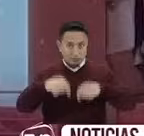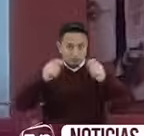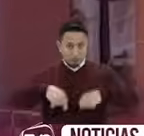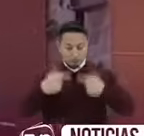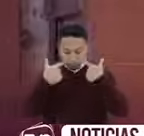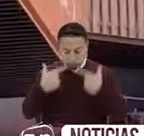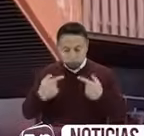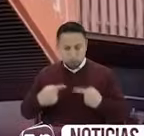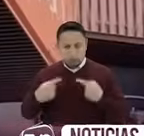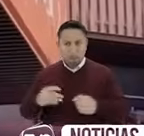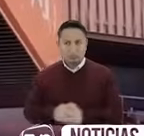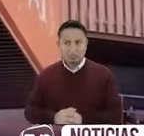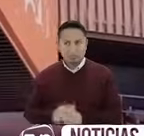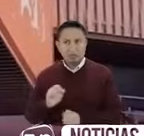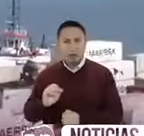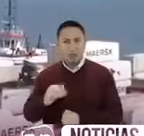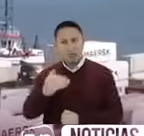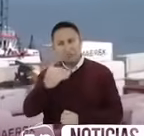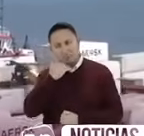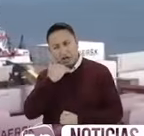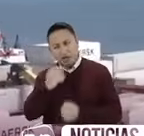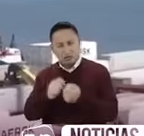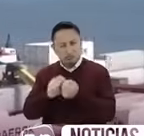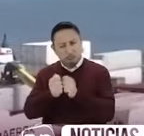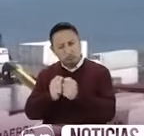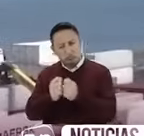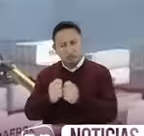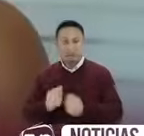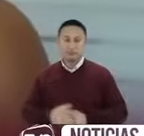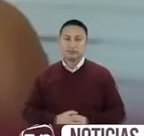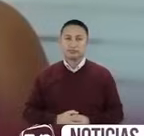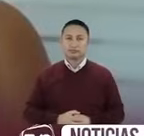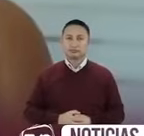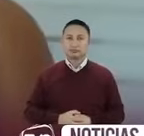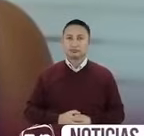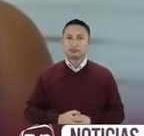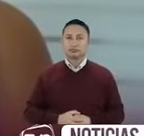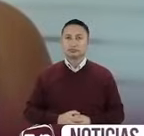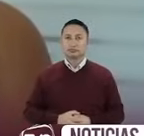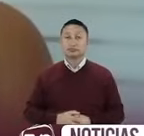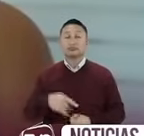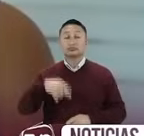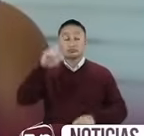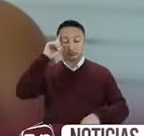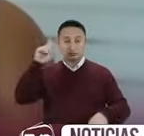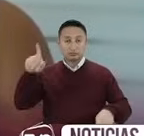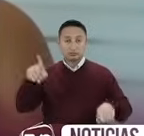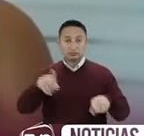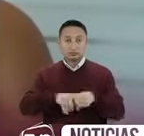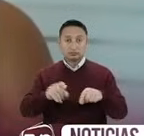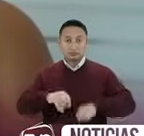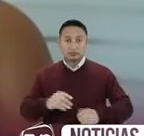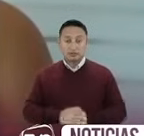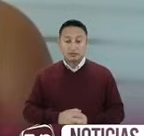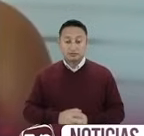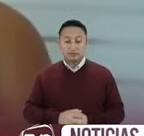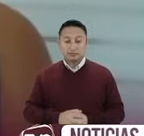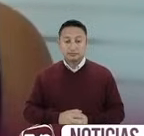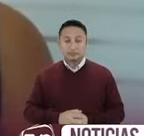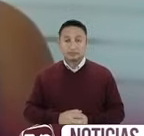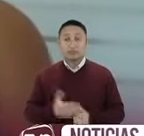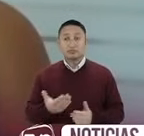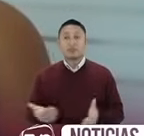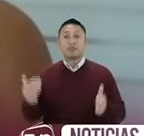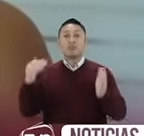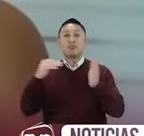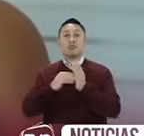renegociar ciertas condiciones del acuerdo. Se tendría que renegociar el acuerdo y para eso nuevamente habría que ratificarlo.